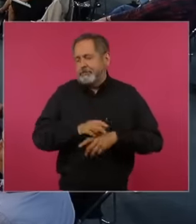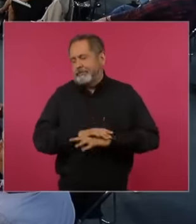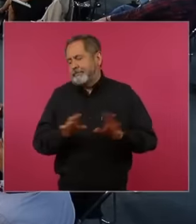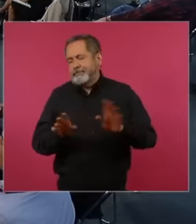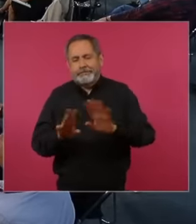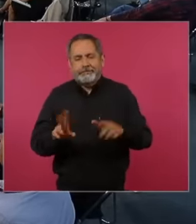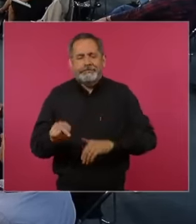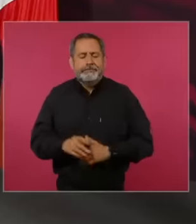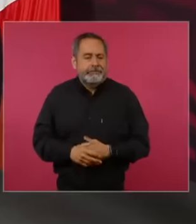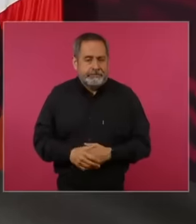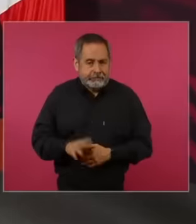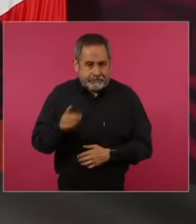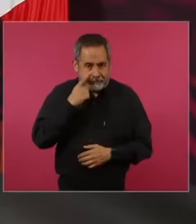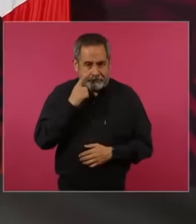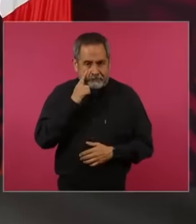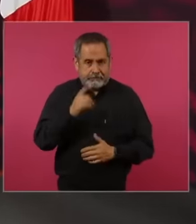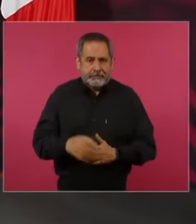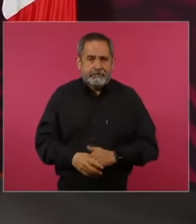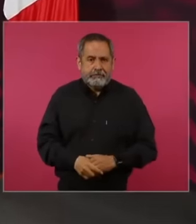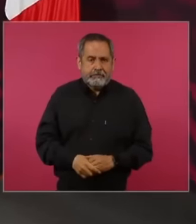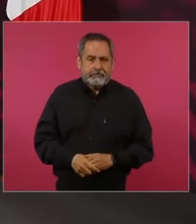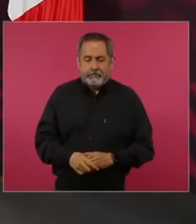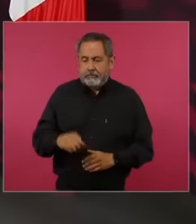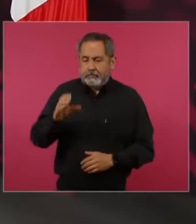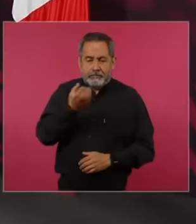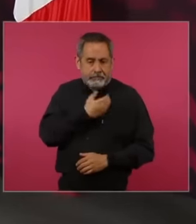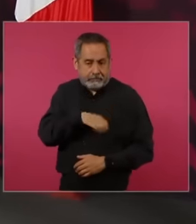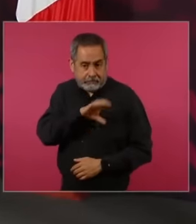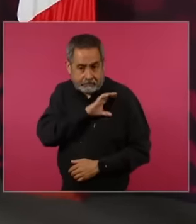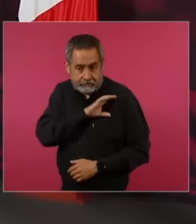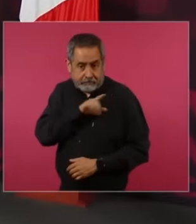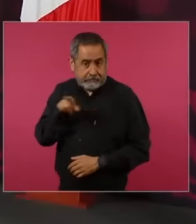No, miren, Claudia es